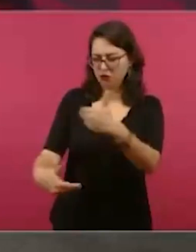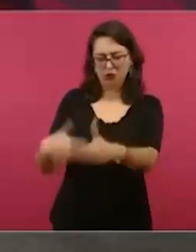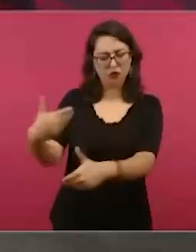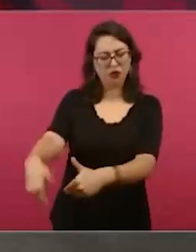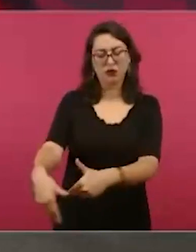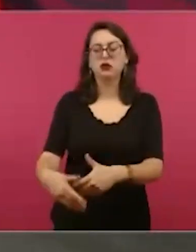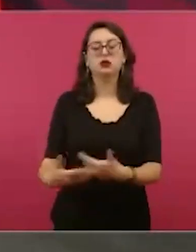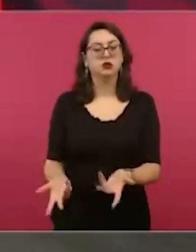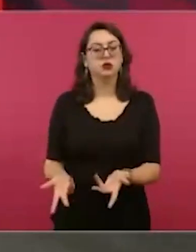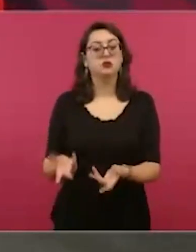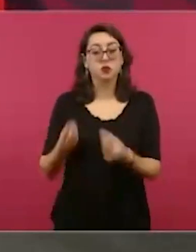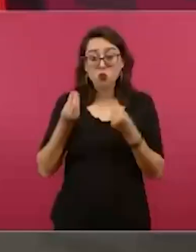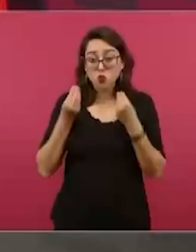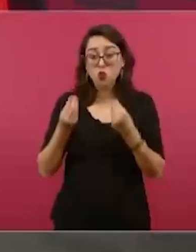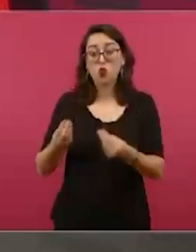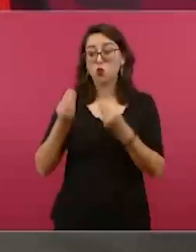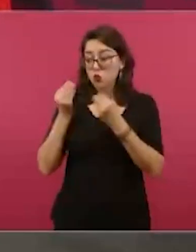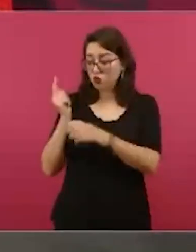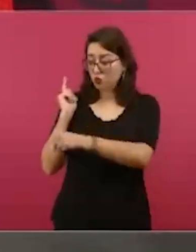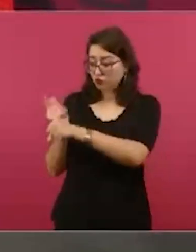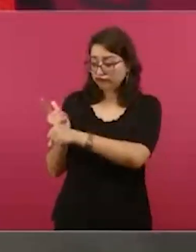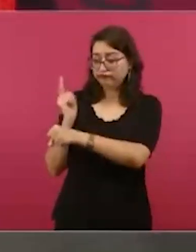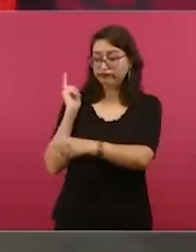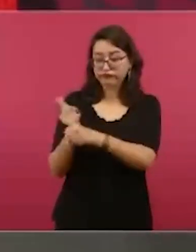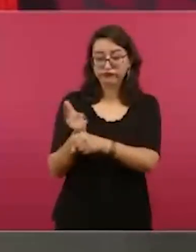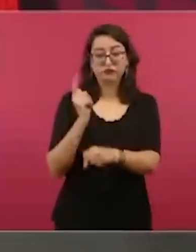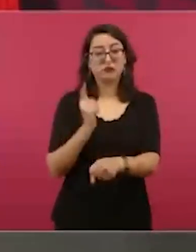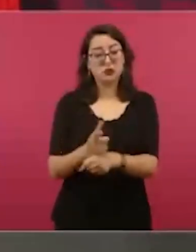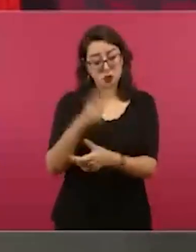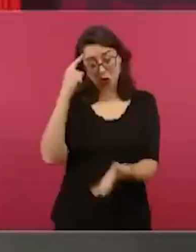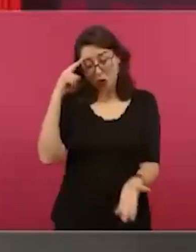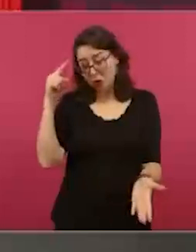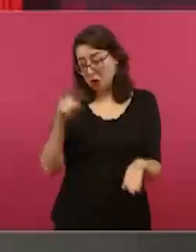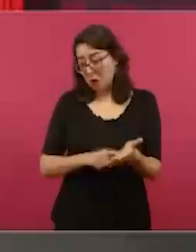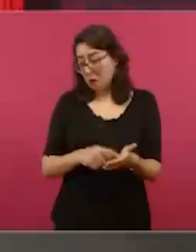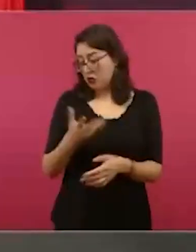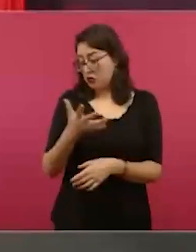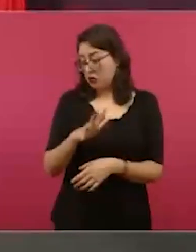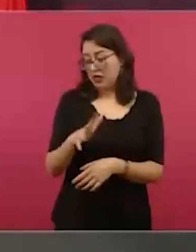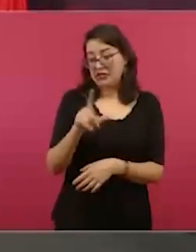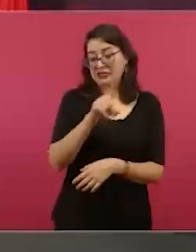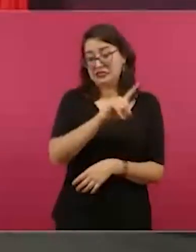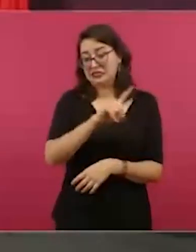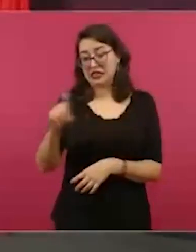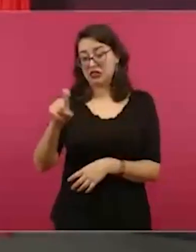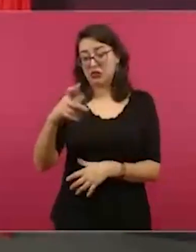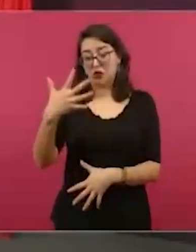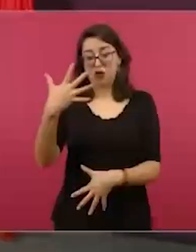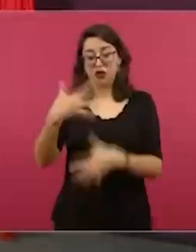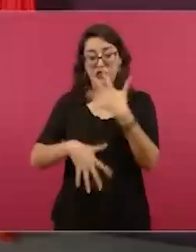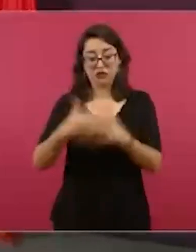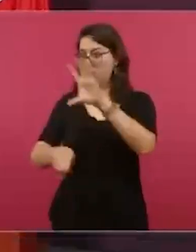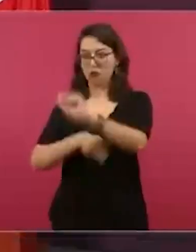Ayotzinapa. López Obrador reiteró que cumplirá su promesa de llegar a la verdad de la noche de Iguala y afirmó que lo más importante ahorita es continuar